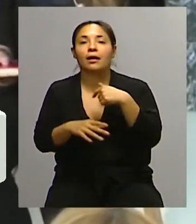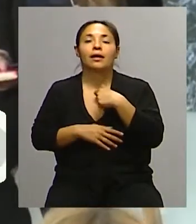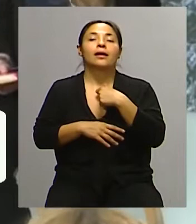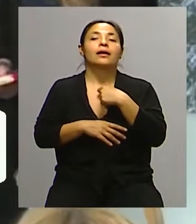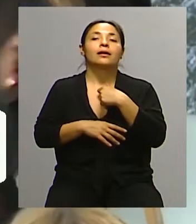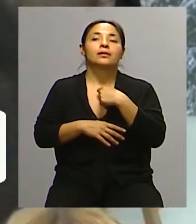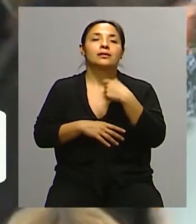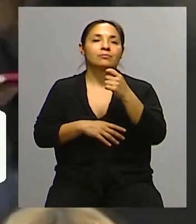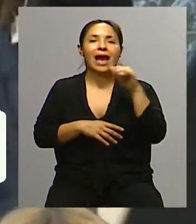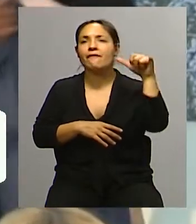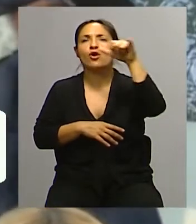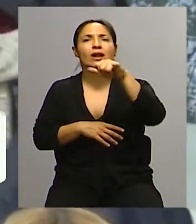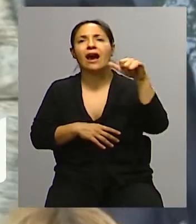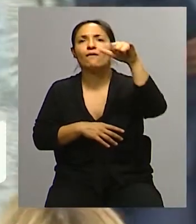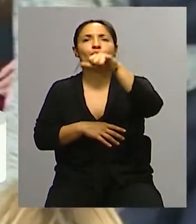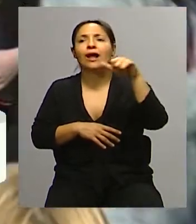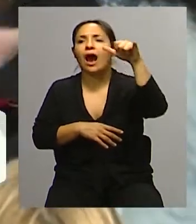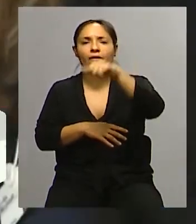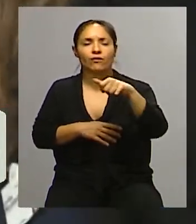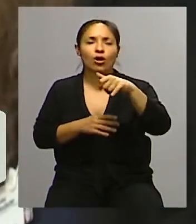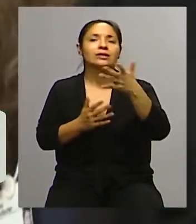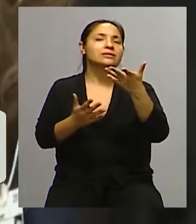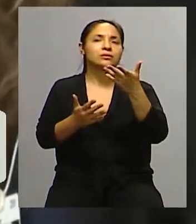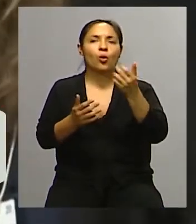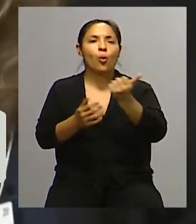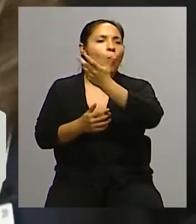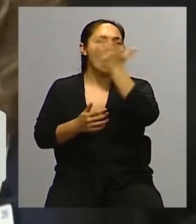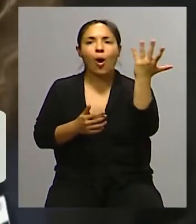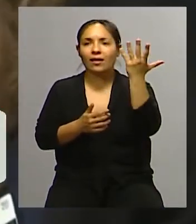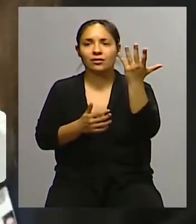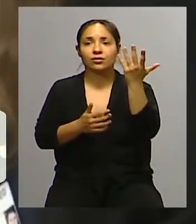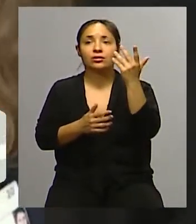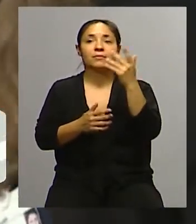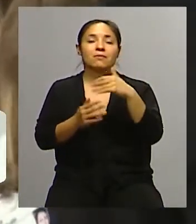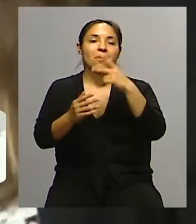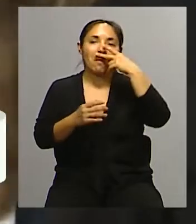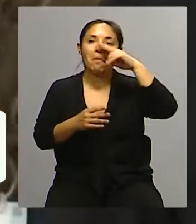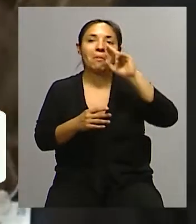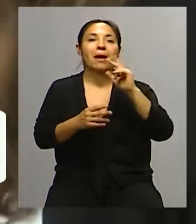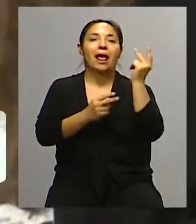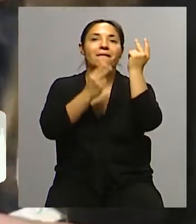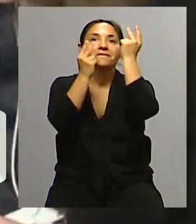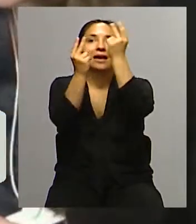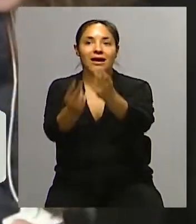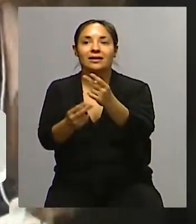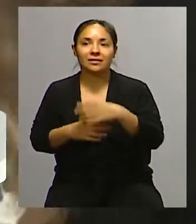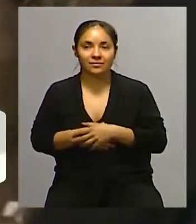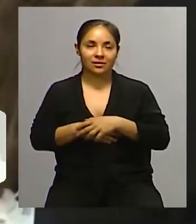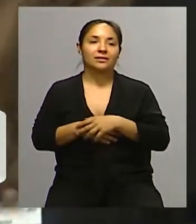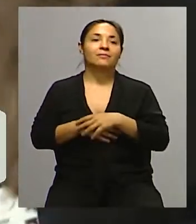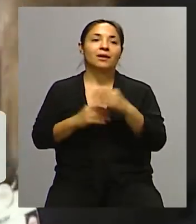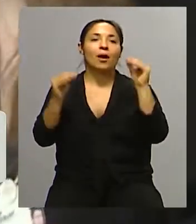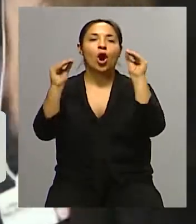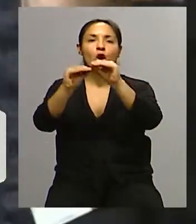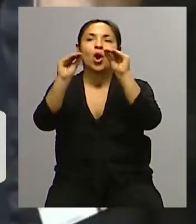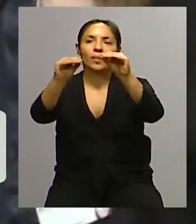la cantidad de aviones que utilizaban los mandatarios y para los funcionarios de primer nivel para trasladarse cuando decían, bueno, la contaminación